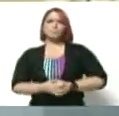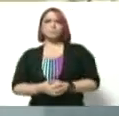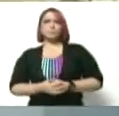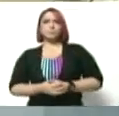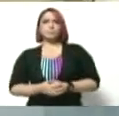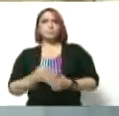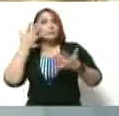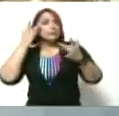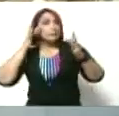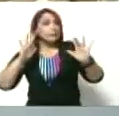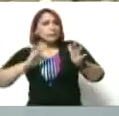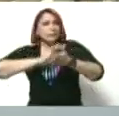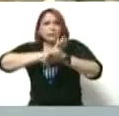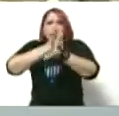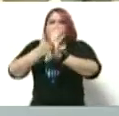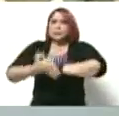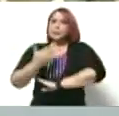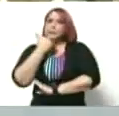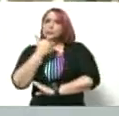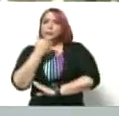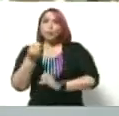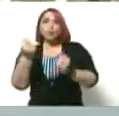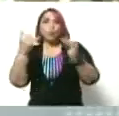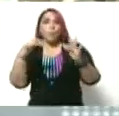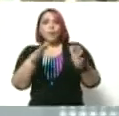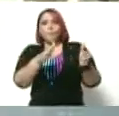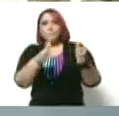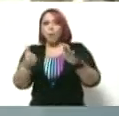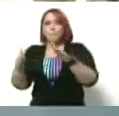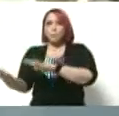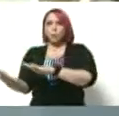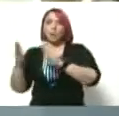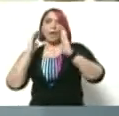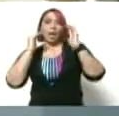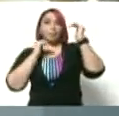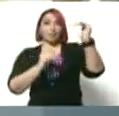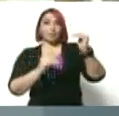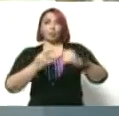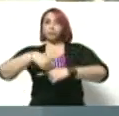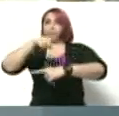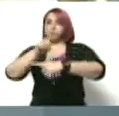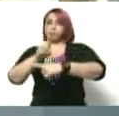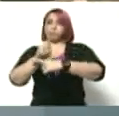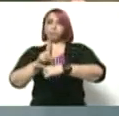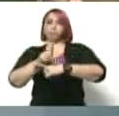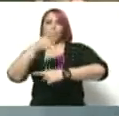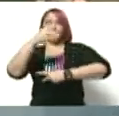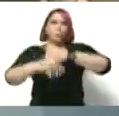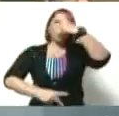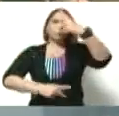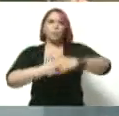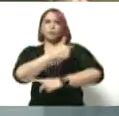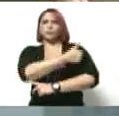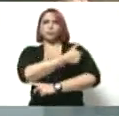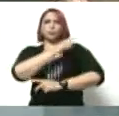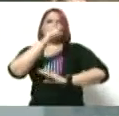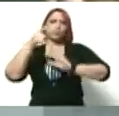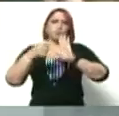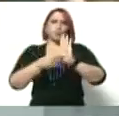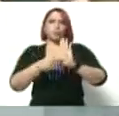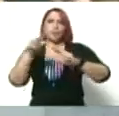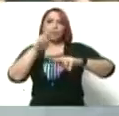prácticamente desaparecido el número de fallecidos han atendido prioritariamente el proceso de inmunización a